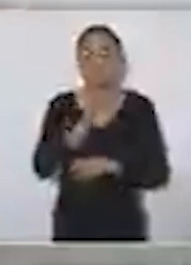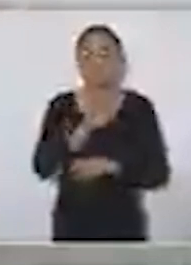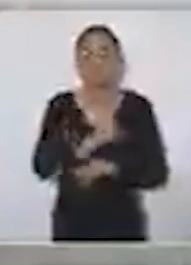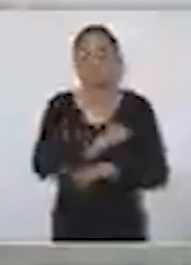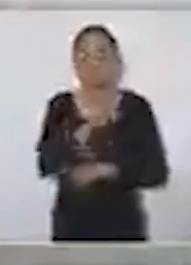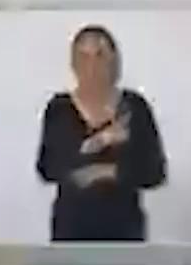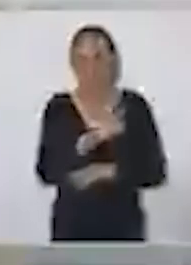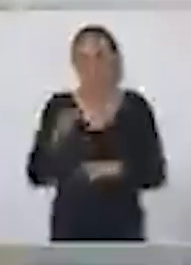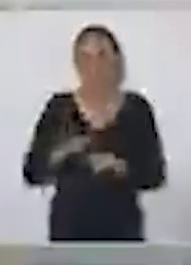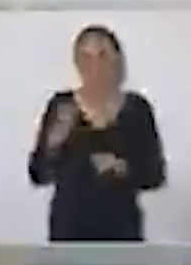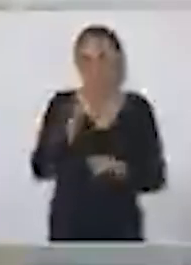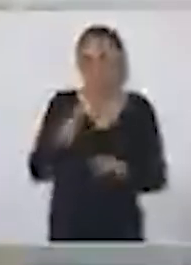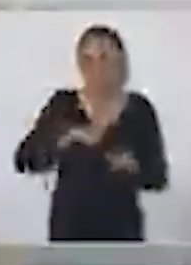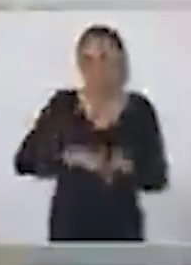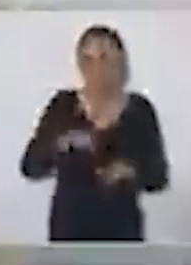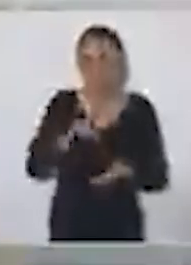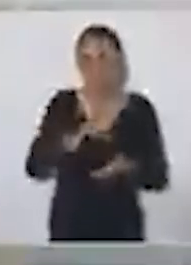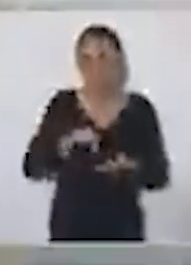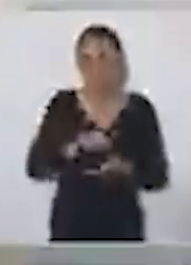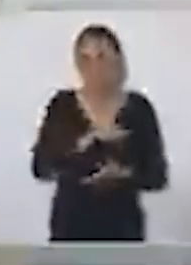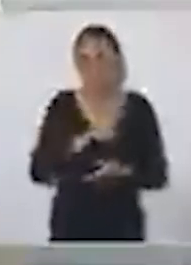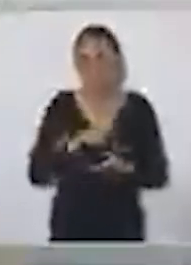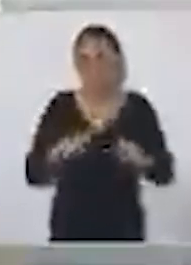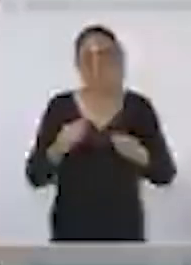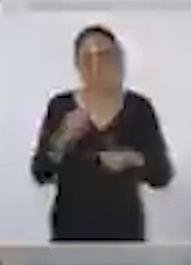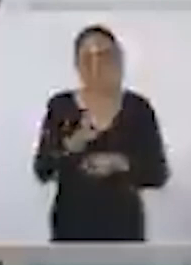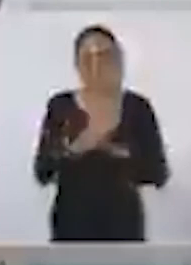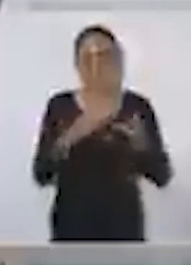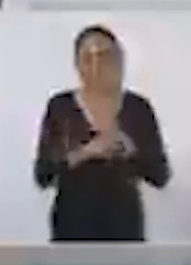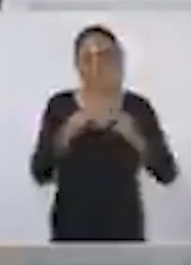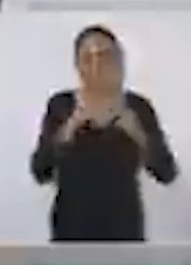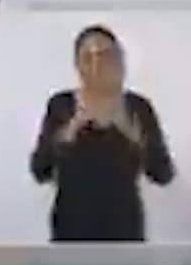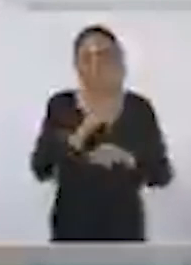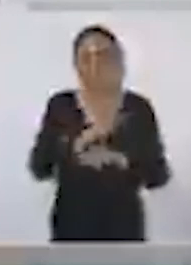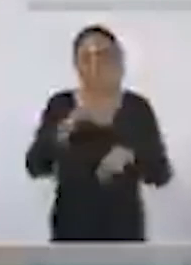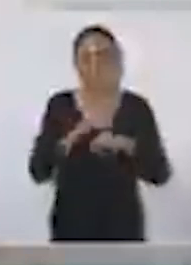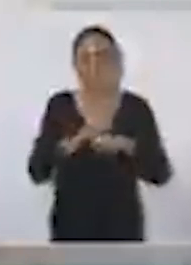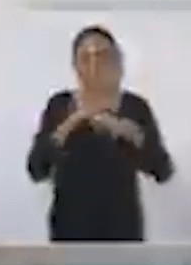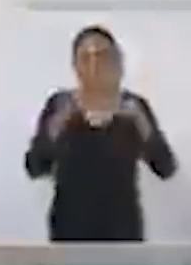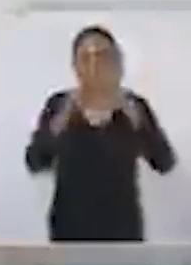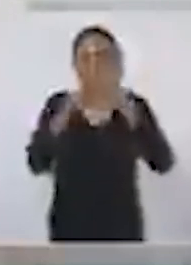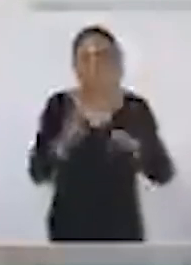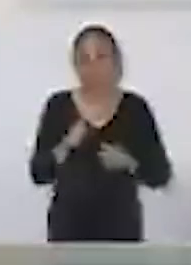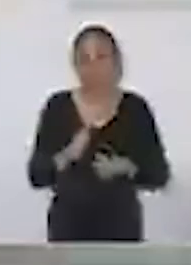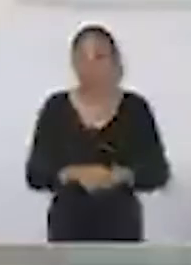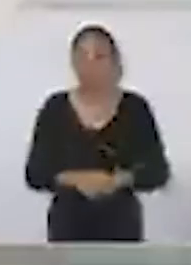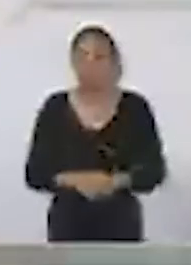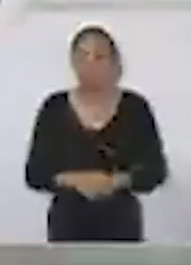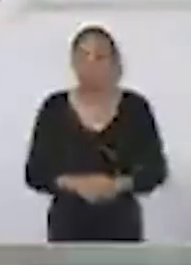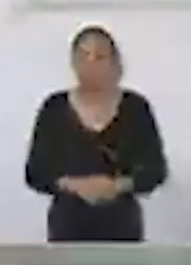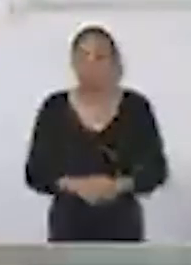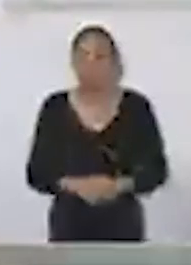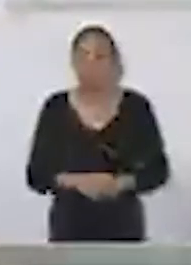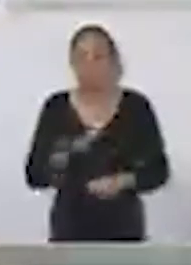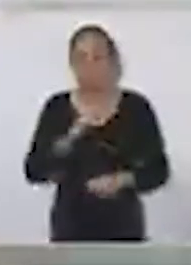Y ahí mismo en los centros de salud se dan este tipo de interacciones para que